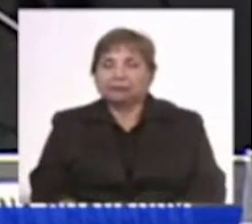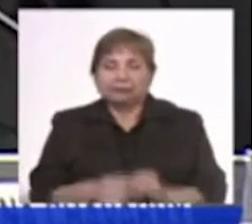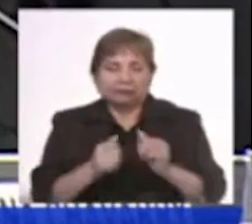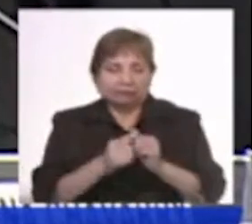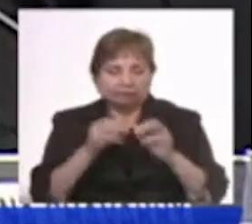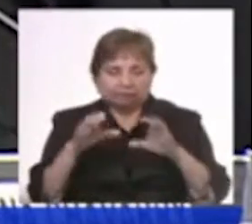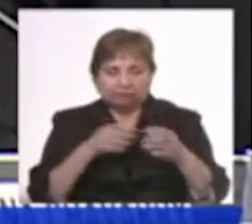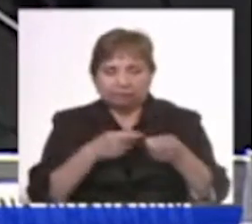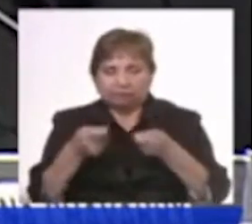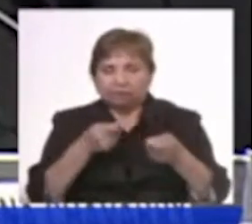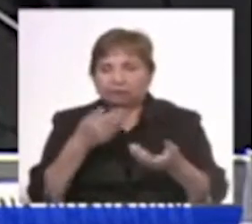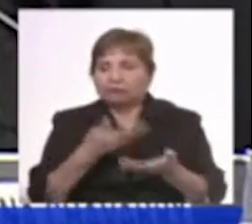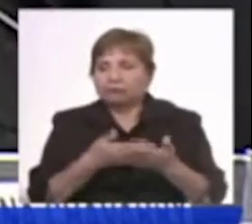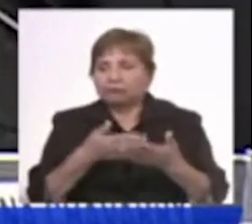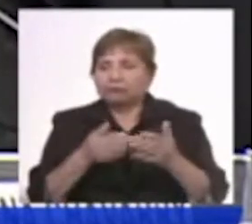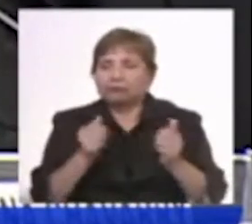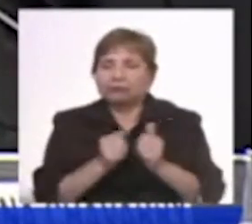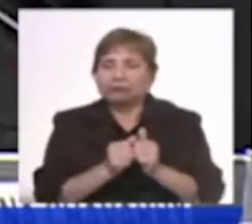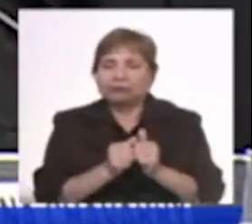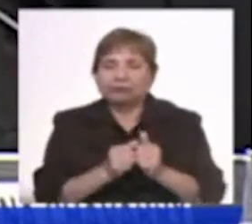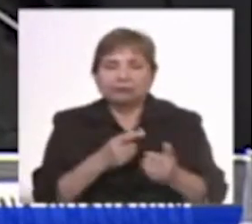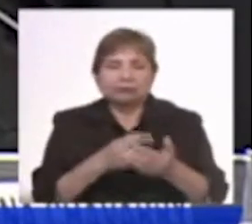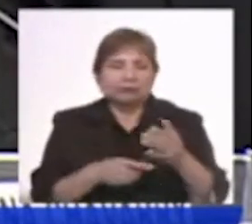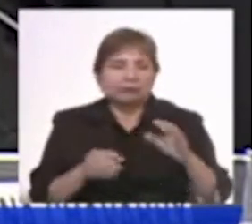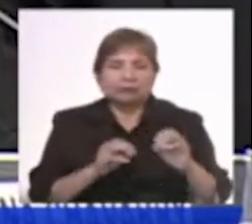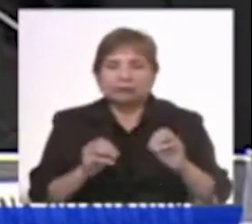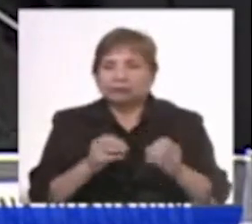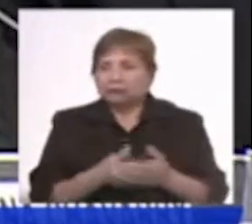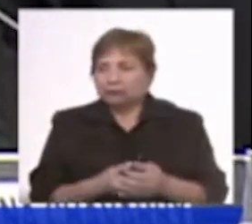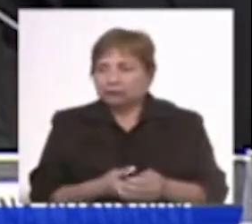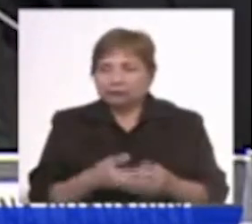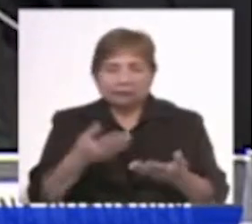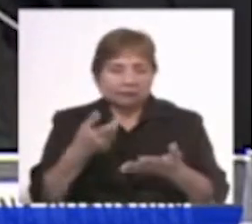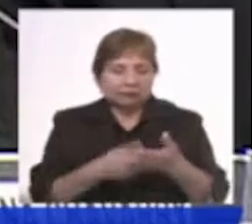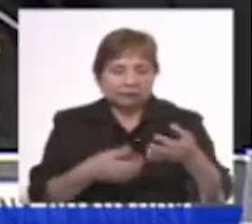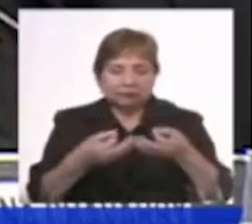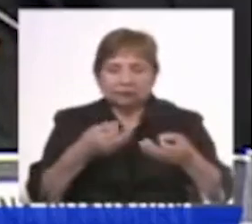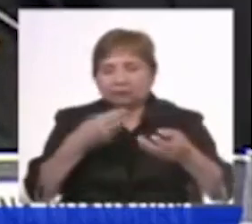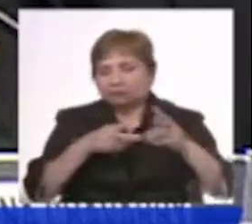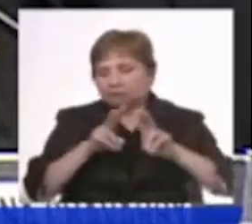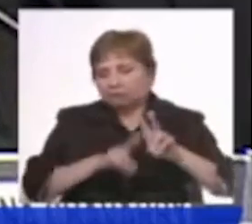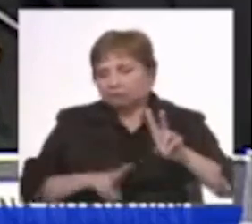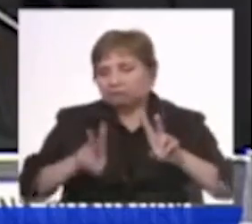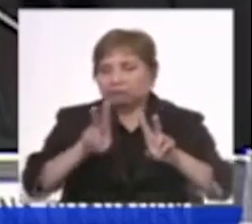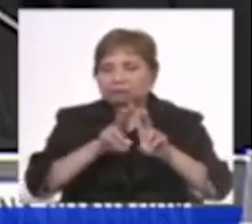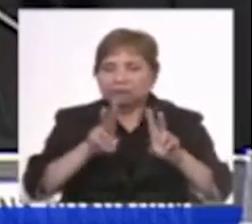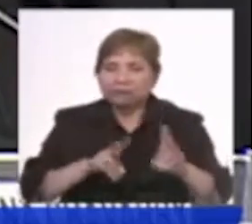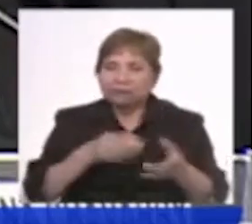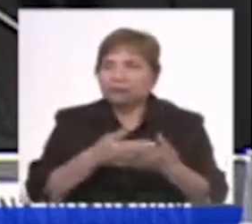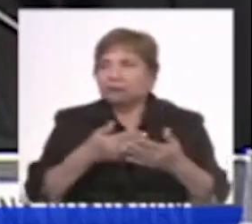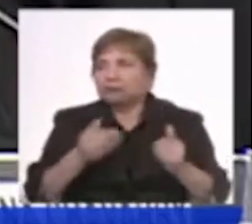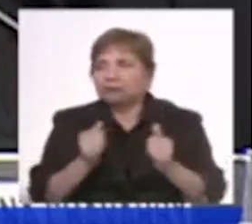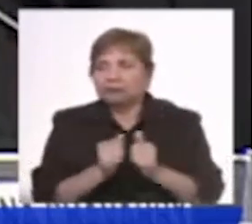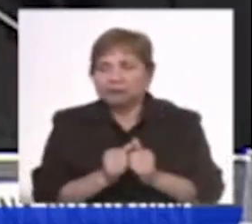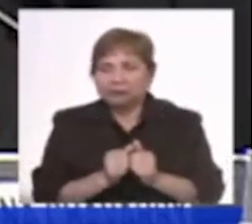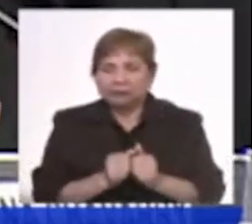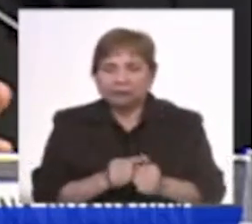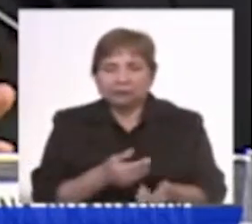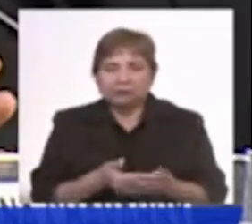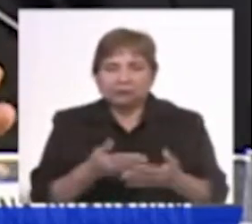con el debido control, porque en otro tipo de bienes, por ejemplo, se deprecian, se revalúan y es oportuno